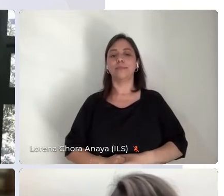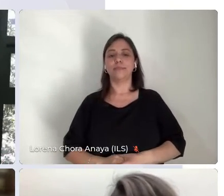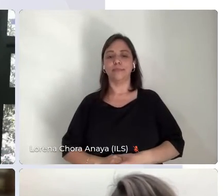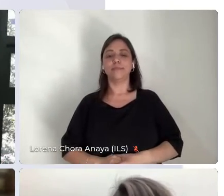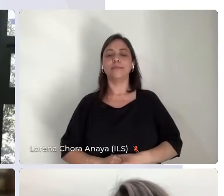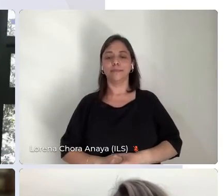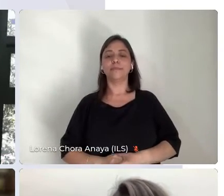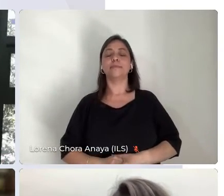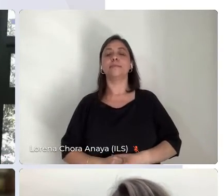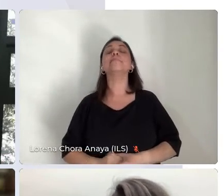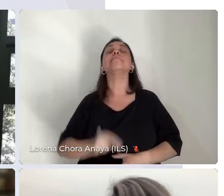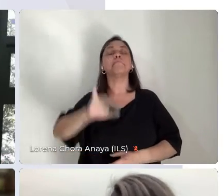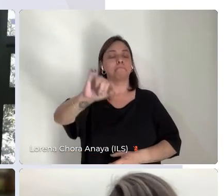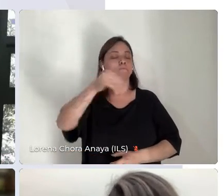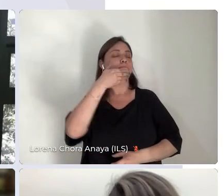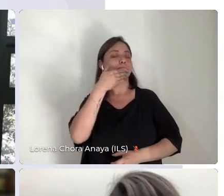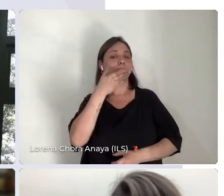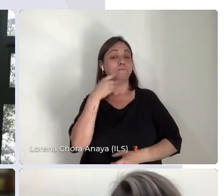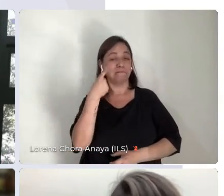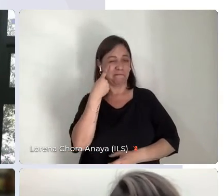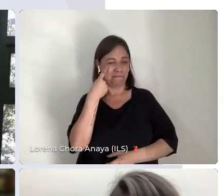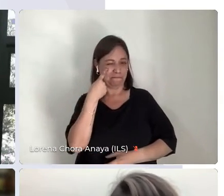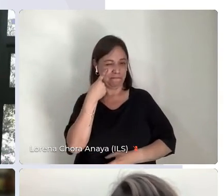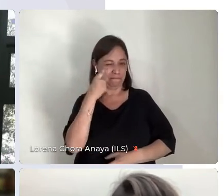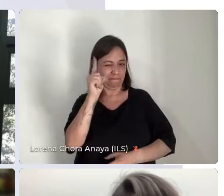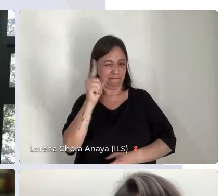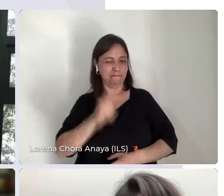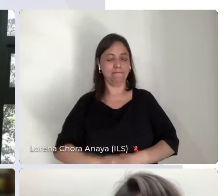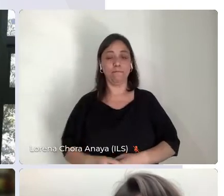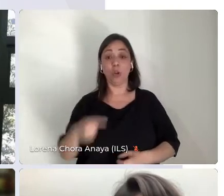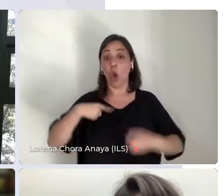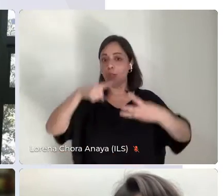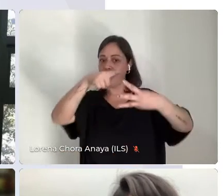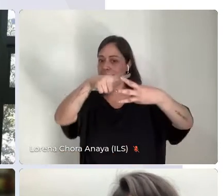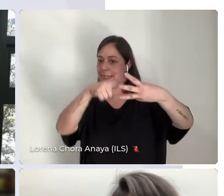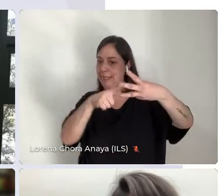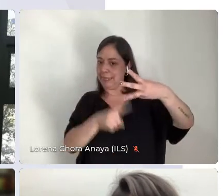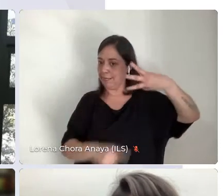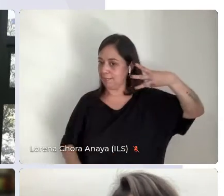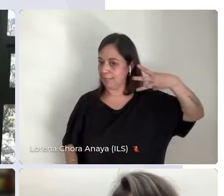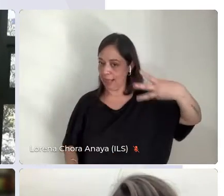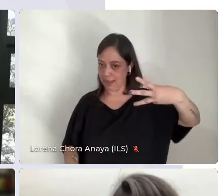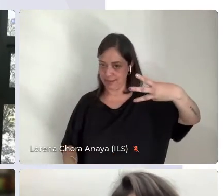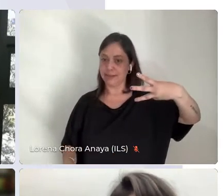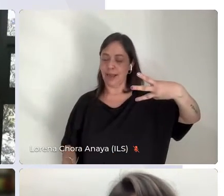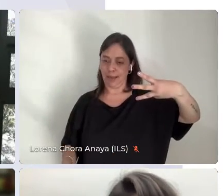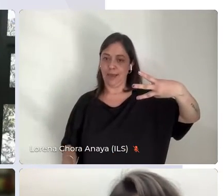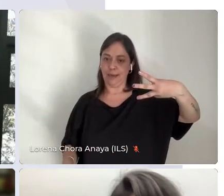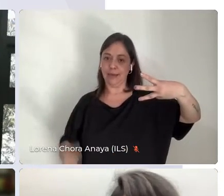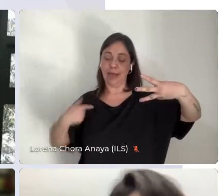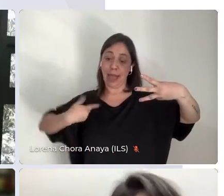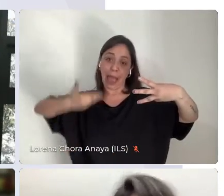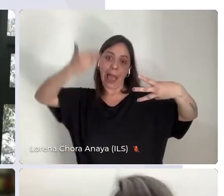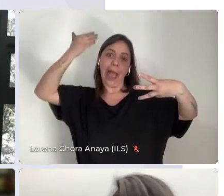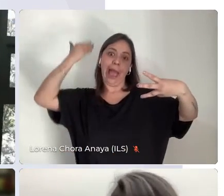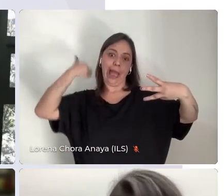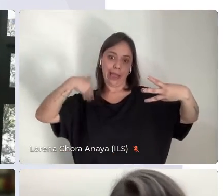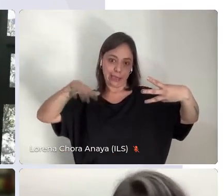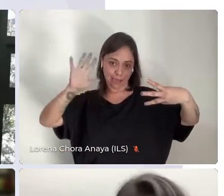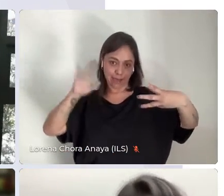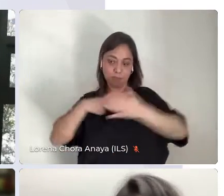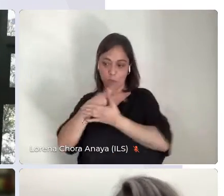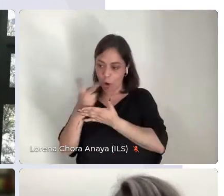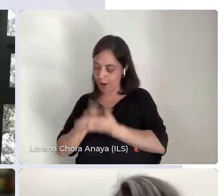Buenísimo, fíjense, yo lo resumí en 3 grandes aspectos que en algún punto he hecho que en otros programas no